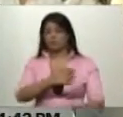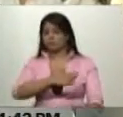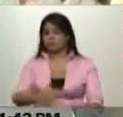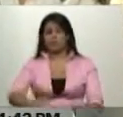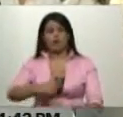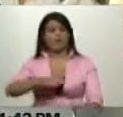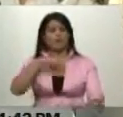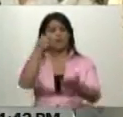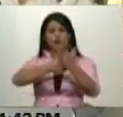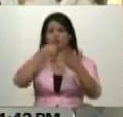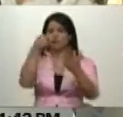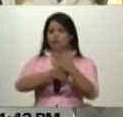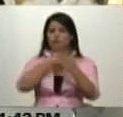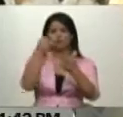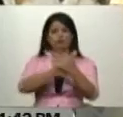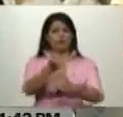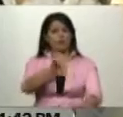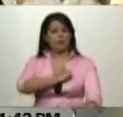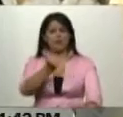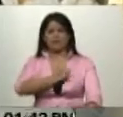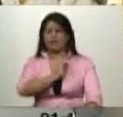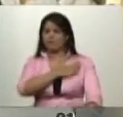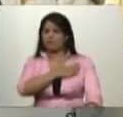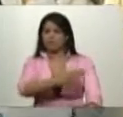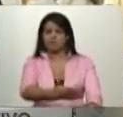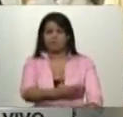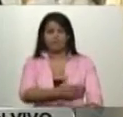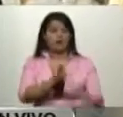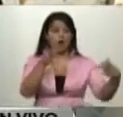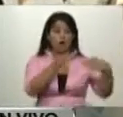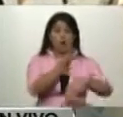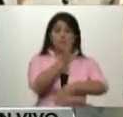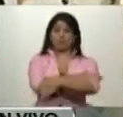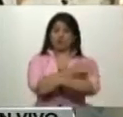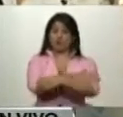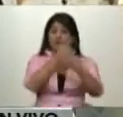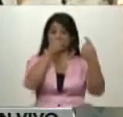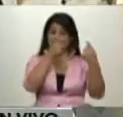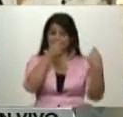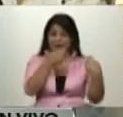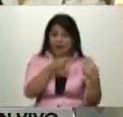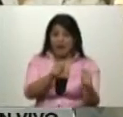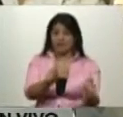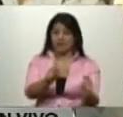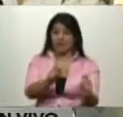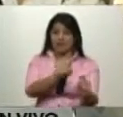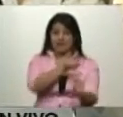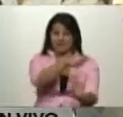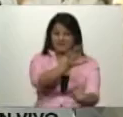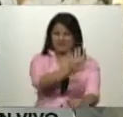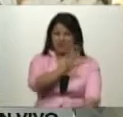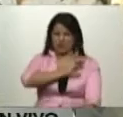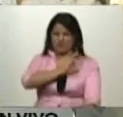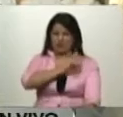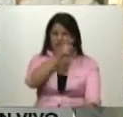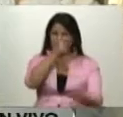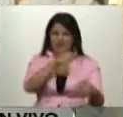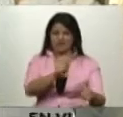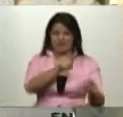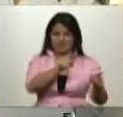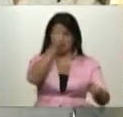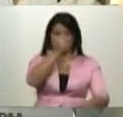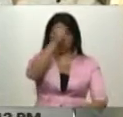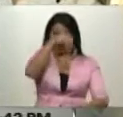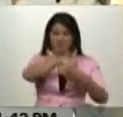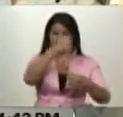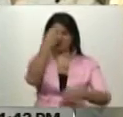la pelea que sea necesaria. Si la derecha venezolana pretende el 5 de enero, con su instauración dentro de la